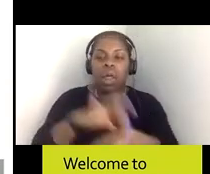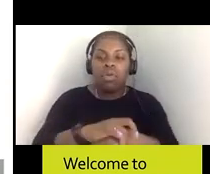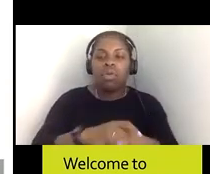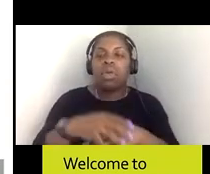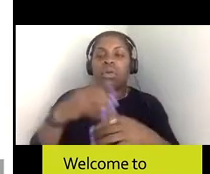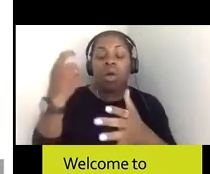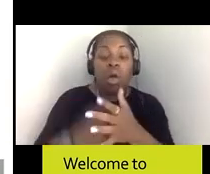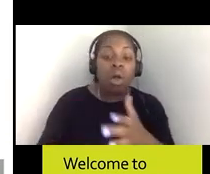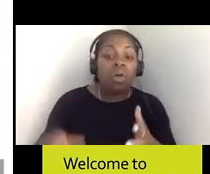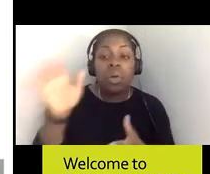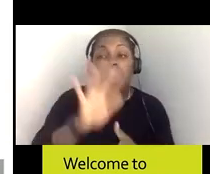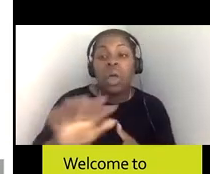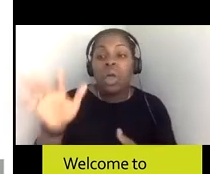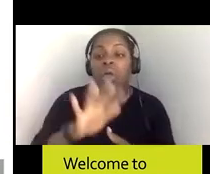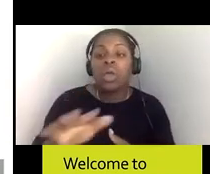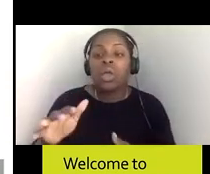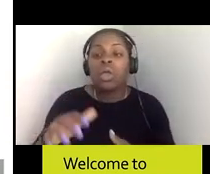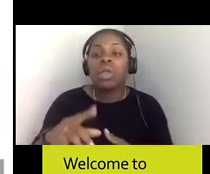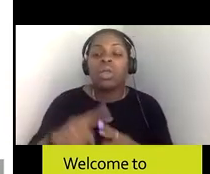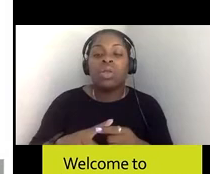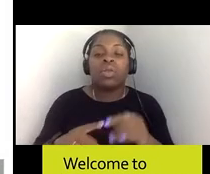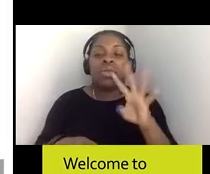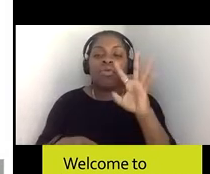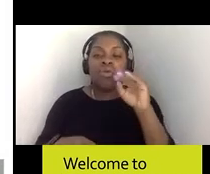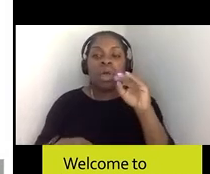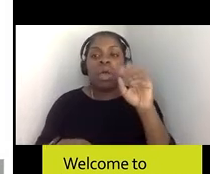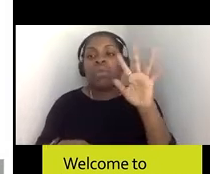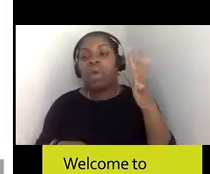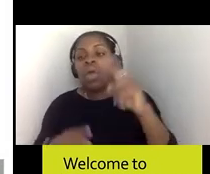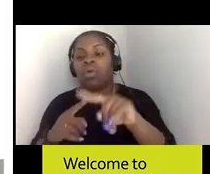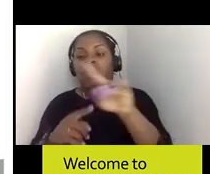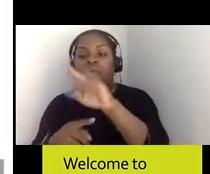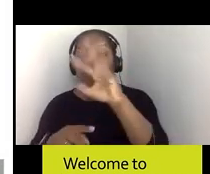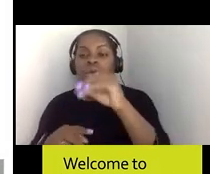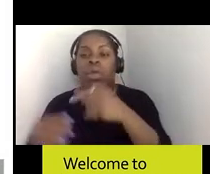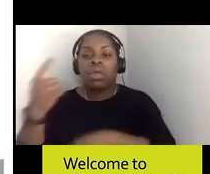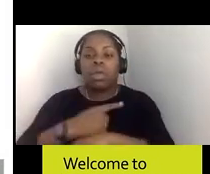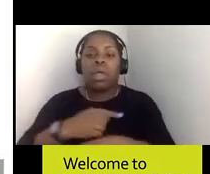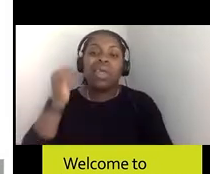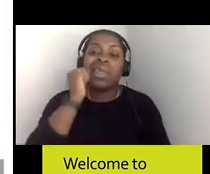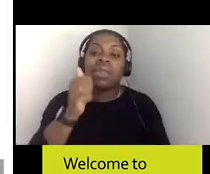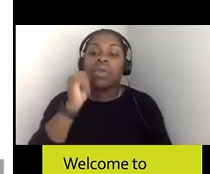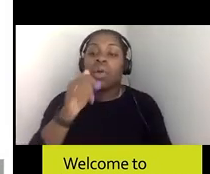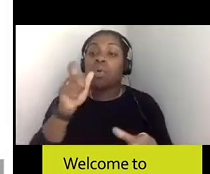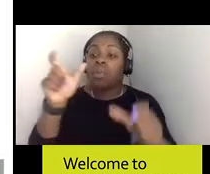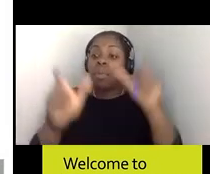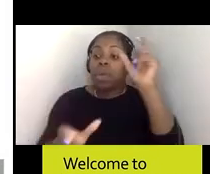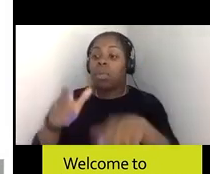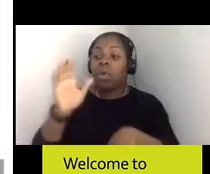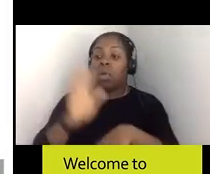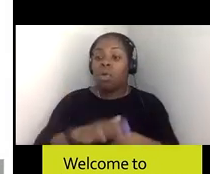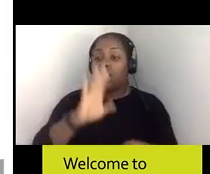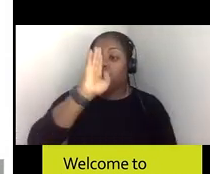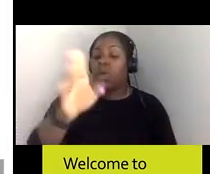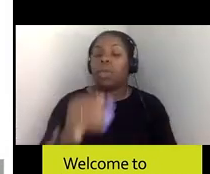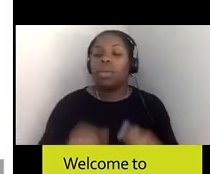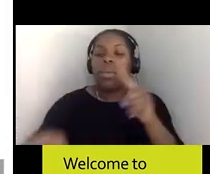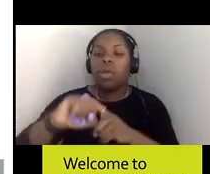el monitor electrónico cuestan usualmente de 40 a 50 horas al día. Así que las personas que